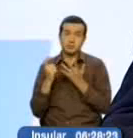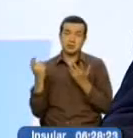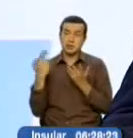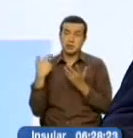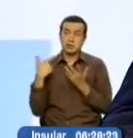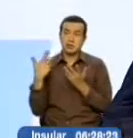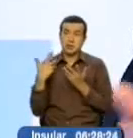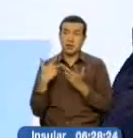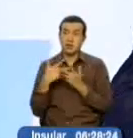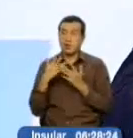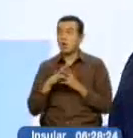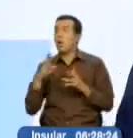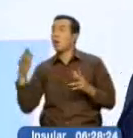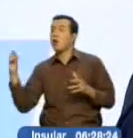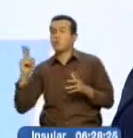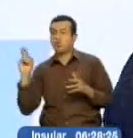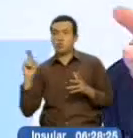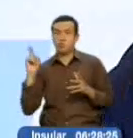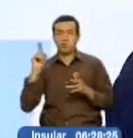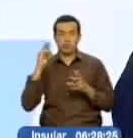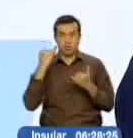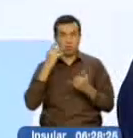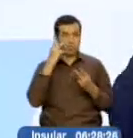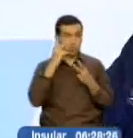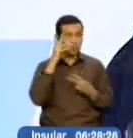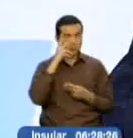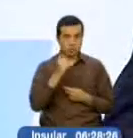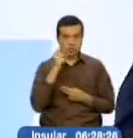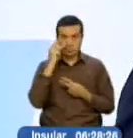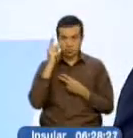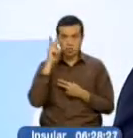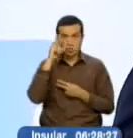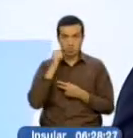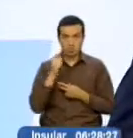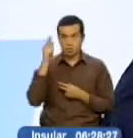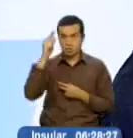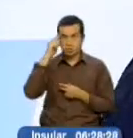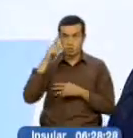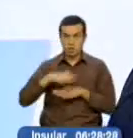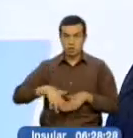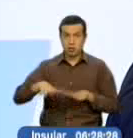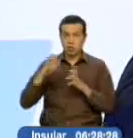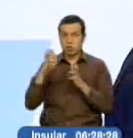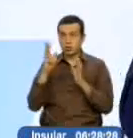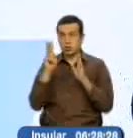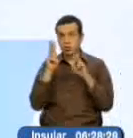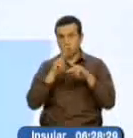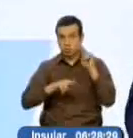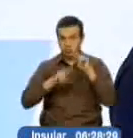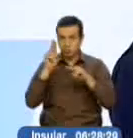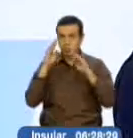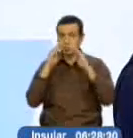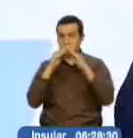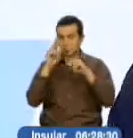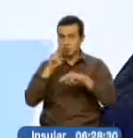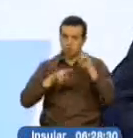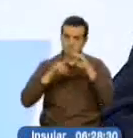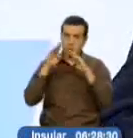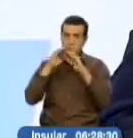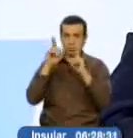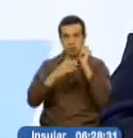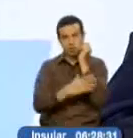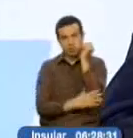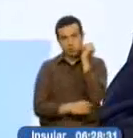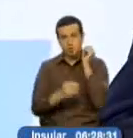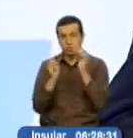un centímetro. Mientras tanto, tú te vas a Cuenca, ahora que vamos a tener un gobierno que quiere hacer vivienda para todos, vivienda para los más pobres